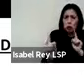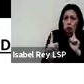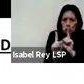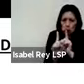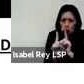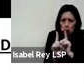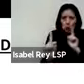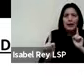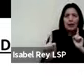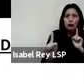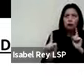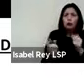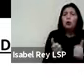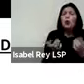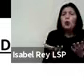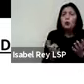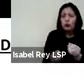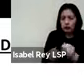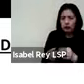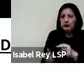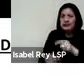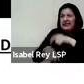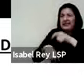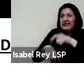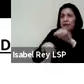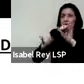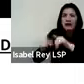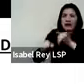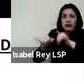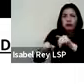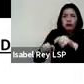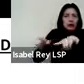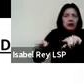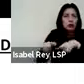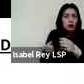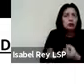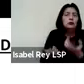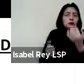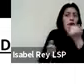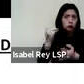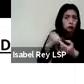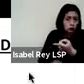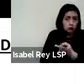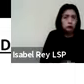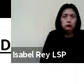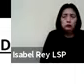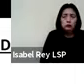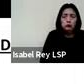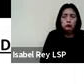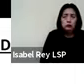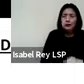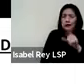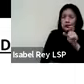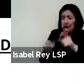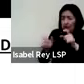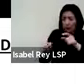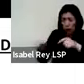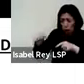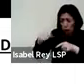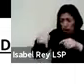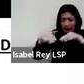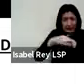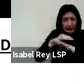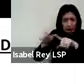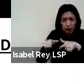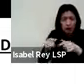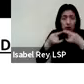gente? ¿Qué tiempo me quedo en ese lugar? Y por último, la gente allí, ¿usa